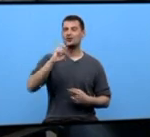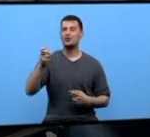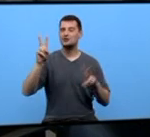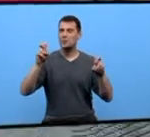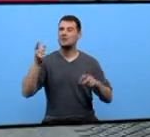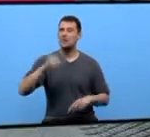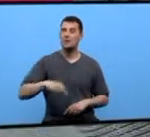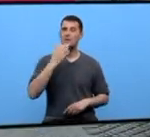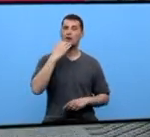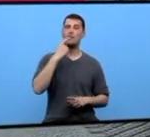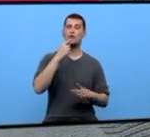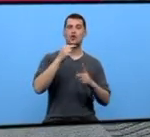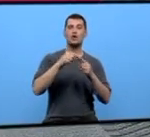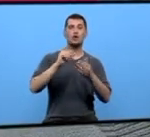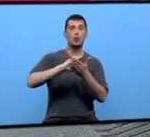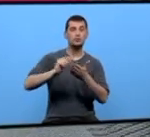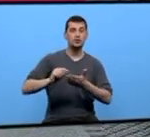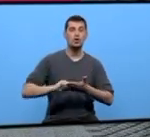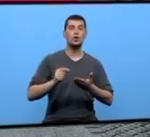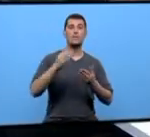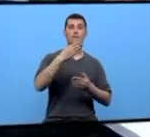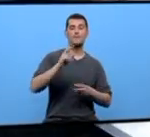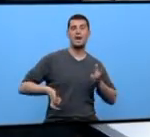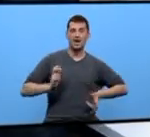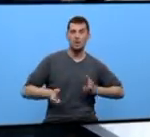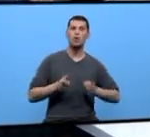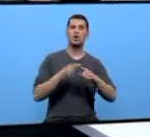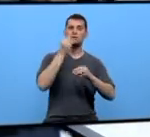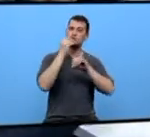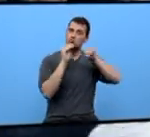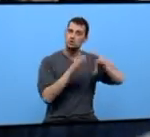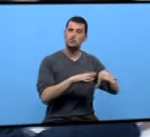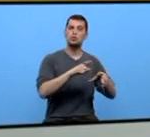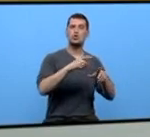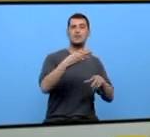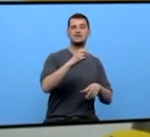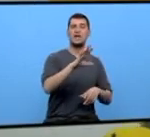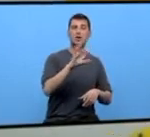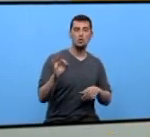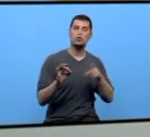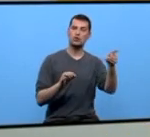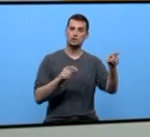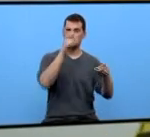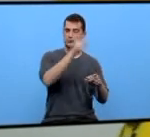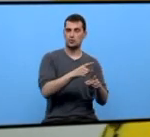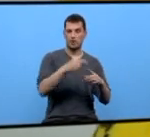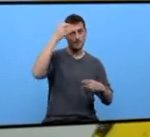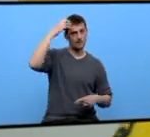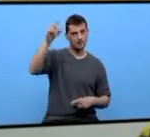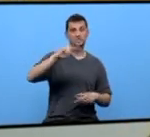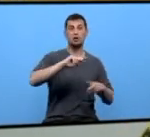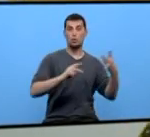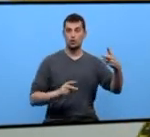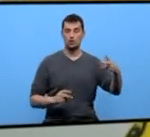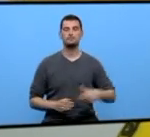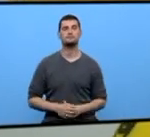O compositor Arturo Vaquero foi nomeado patrono en sustitución do produtor José María Besteiro. A mí sorprendeu-me porque eu sabía